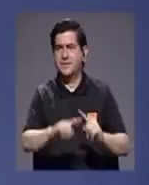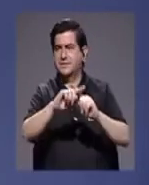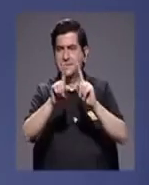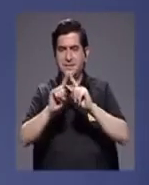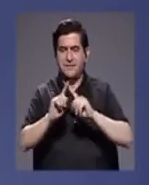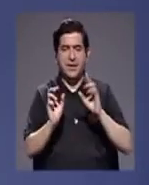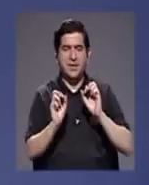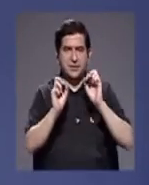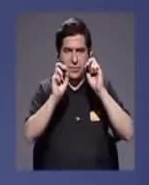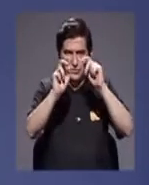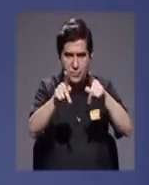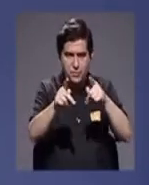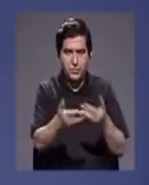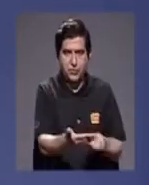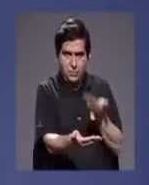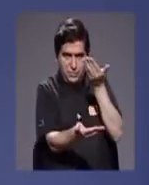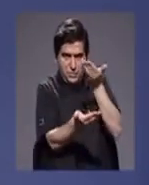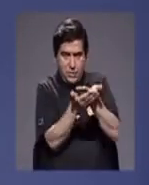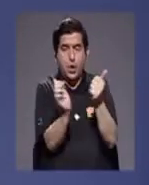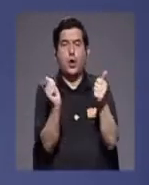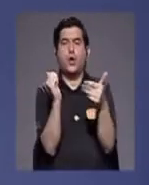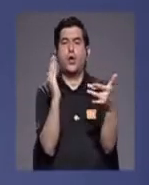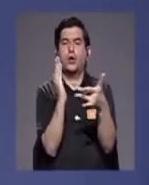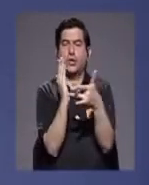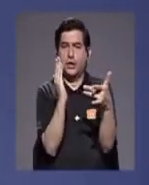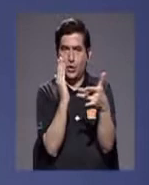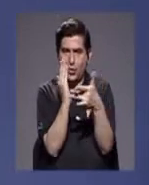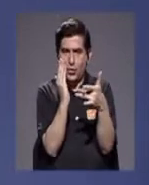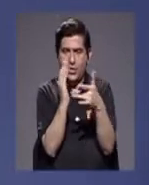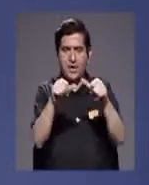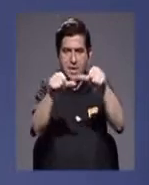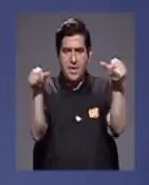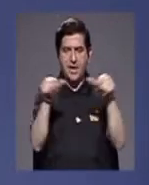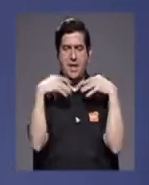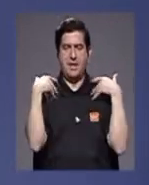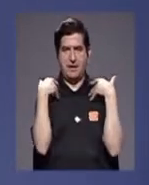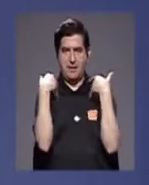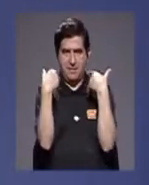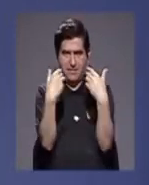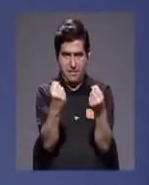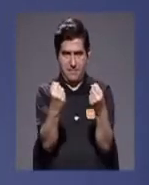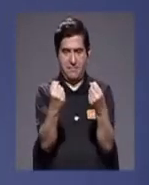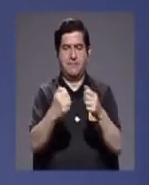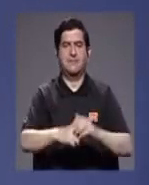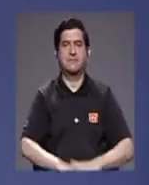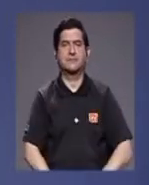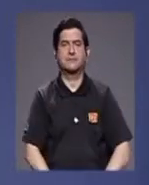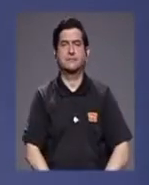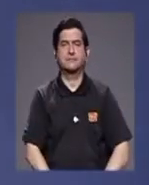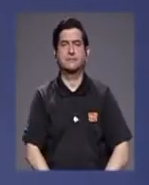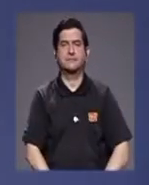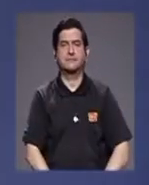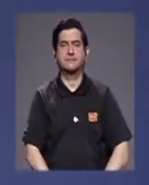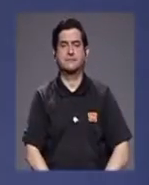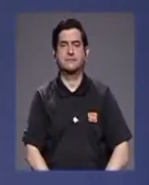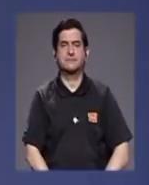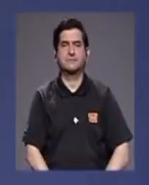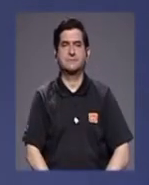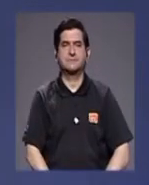las posibilidades que se han planteado con la tecnología en el ámbito de la salud y